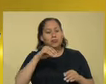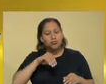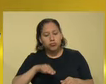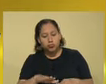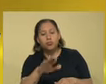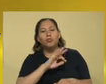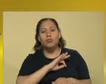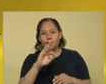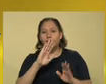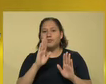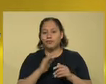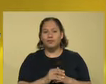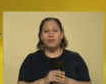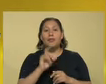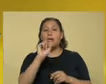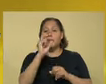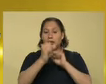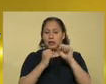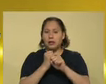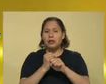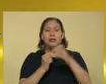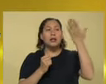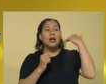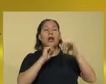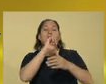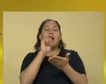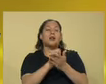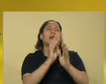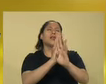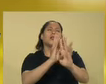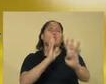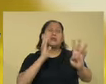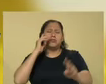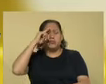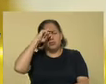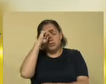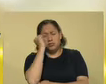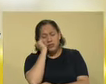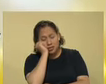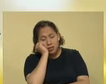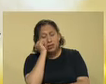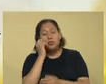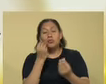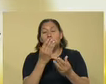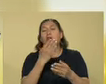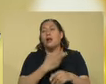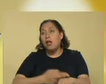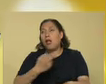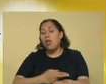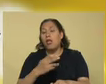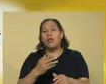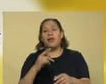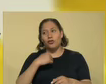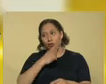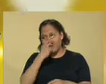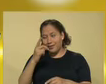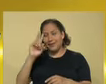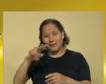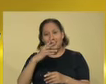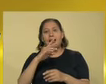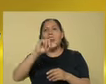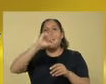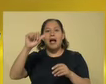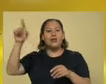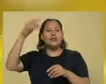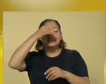20 años, sacar un acta de nacimiento sí. era complicadísimo. Ajá, y se los digo por propia experiencia. Había que ir a Arcos de Belén,